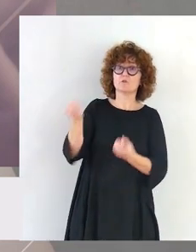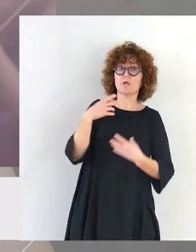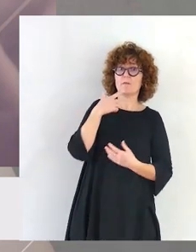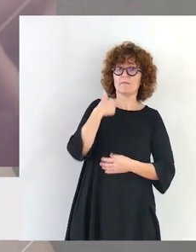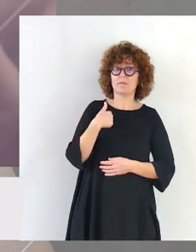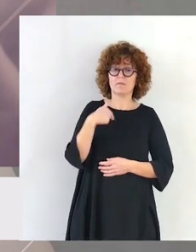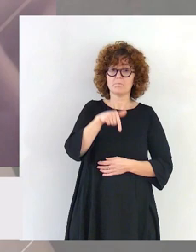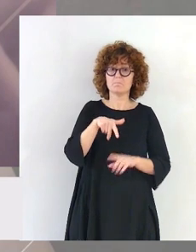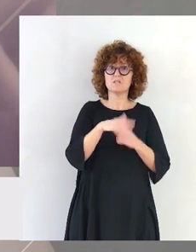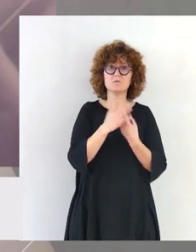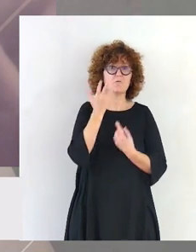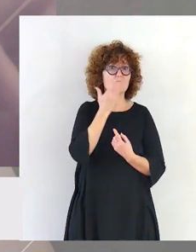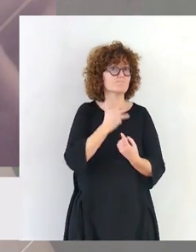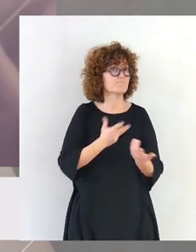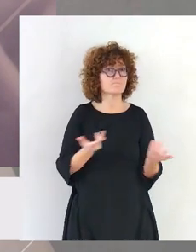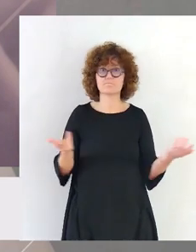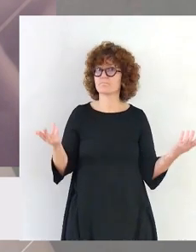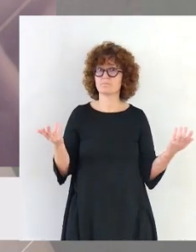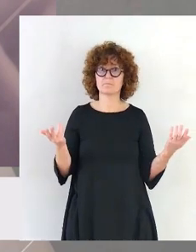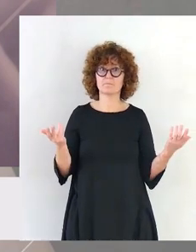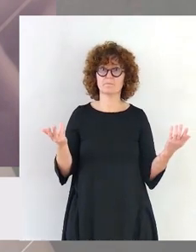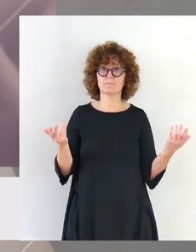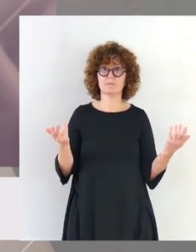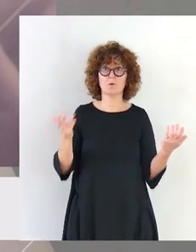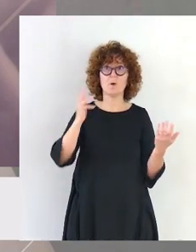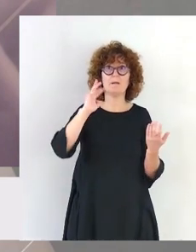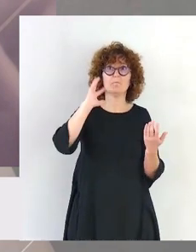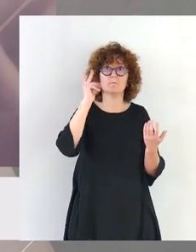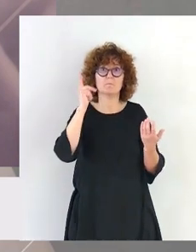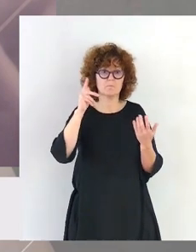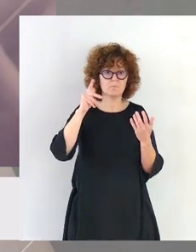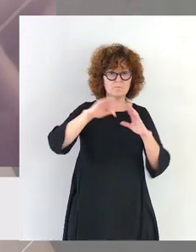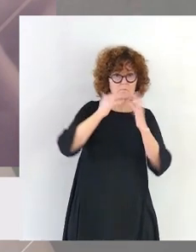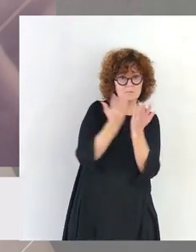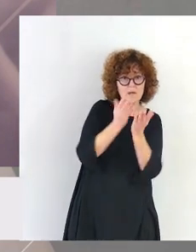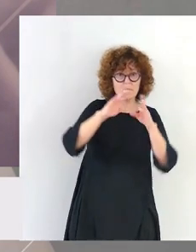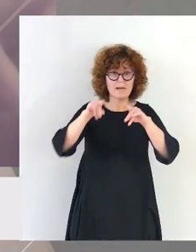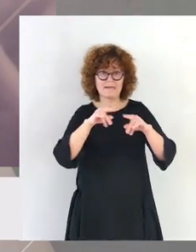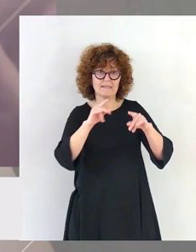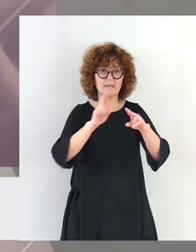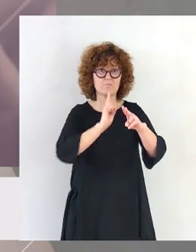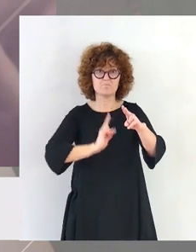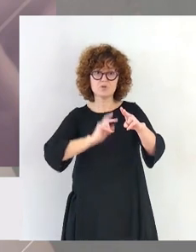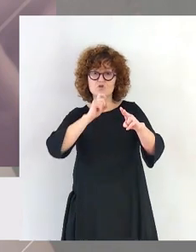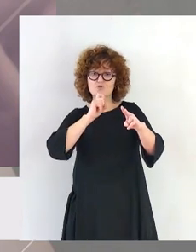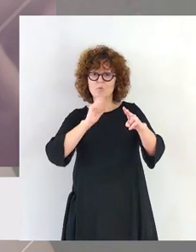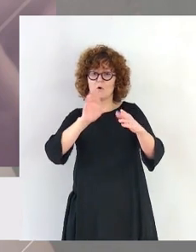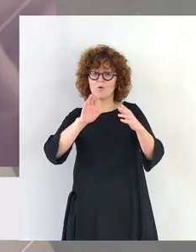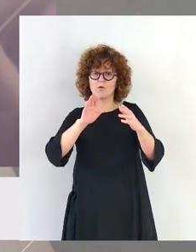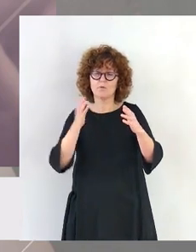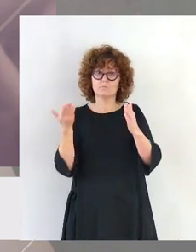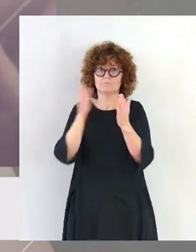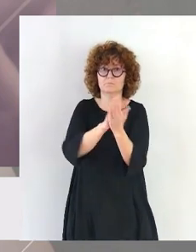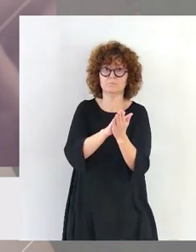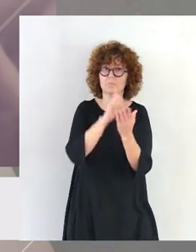terreno desconocido no sabemos cómo reacciona la biosfera en estas condiciones no sabemos que los pronósticos que se han ido